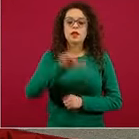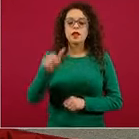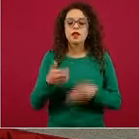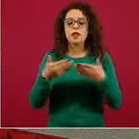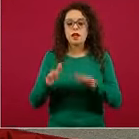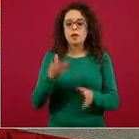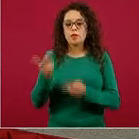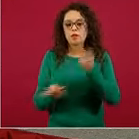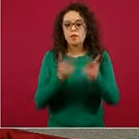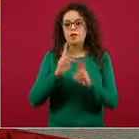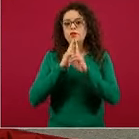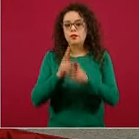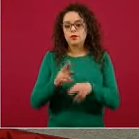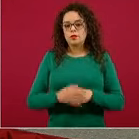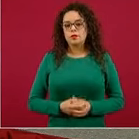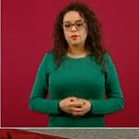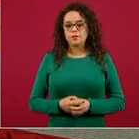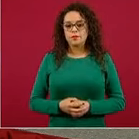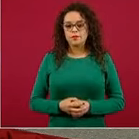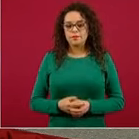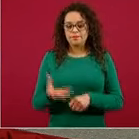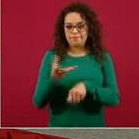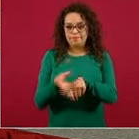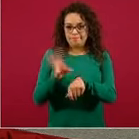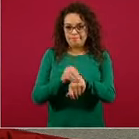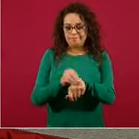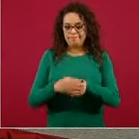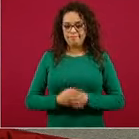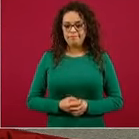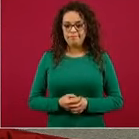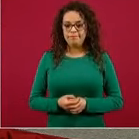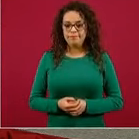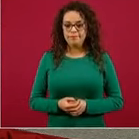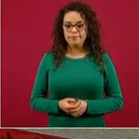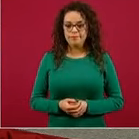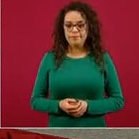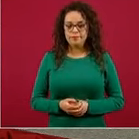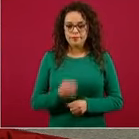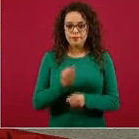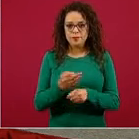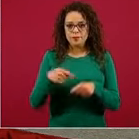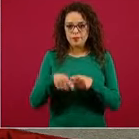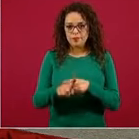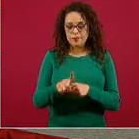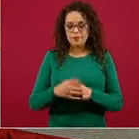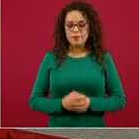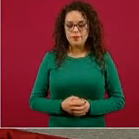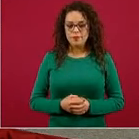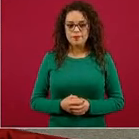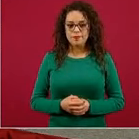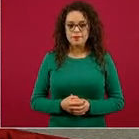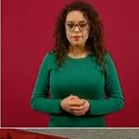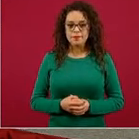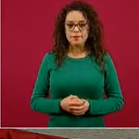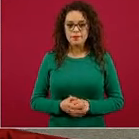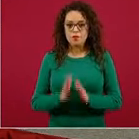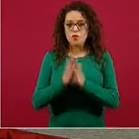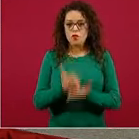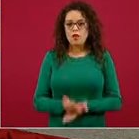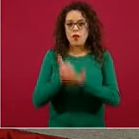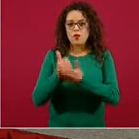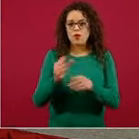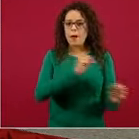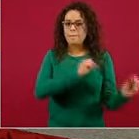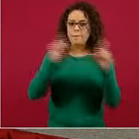preguntas y respuestas. Con su permiso, vamos a iniciar. Si nos comparten la